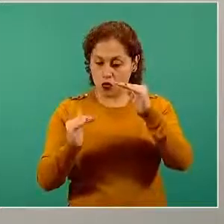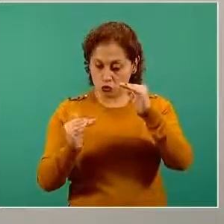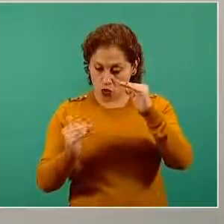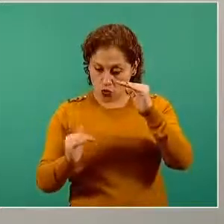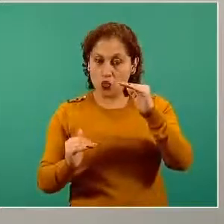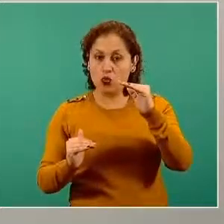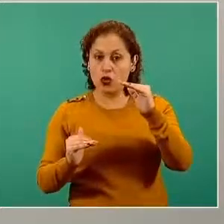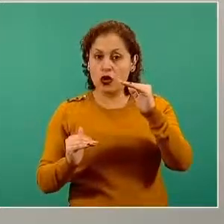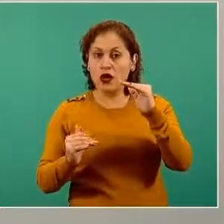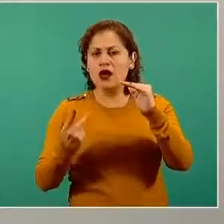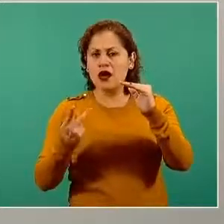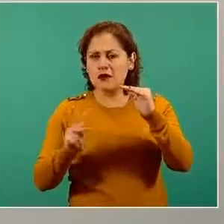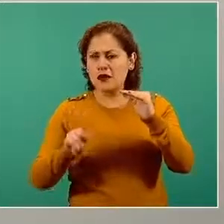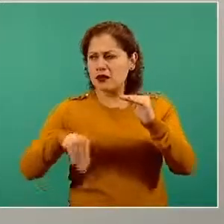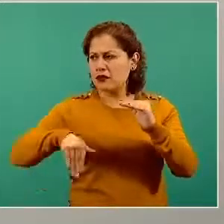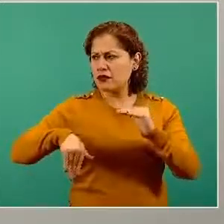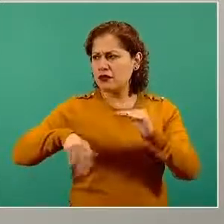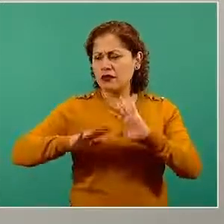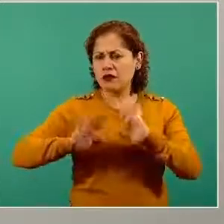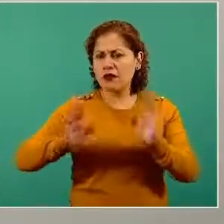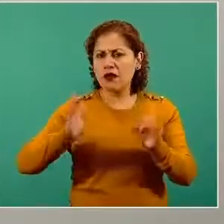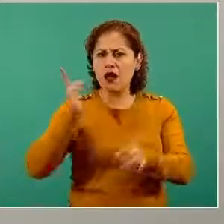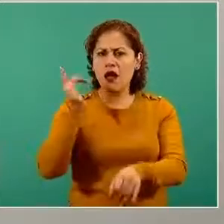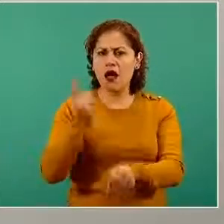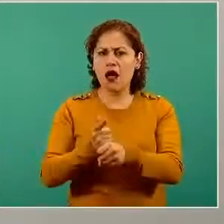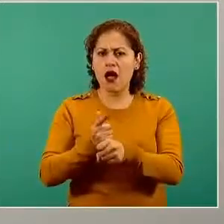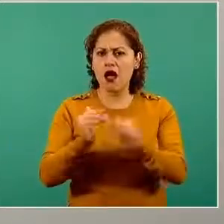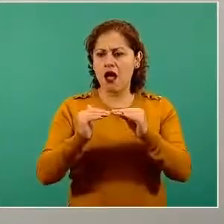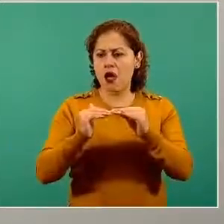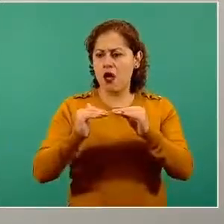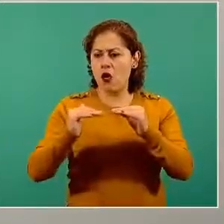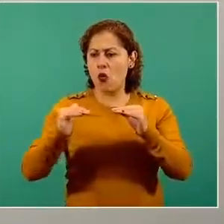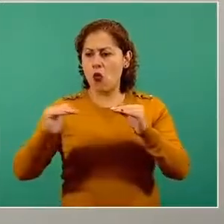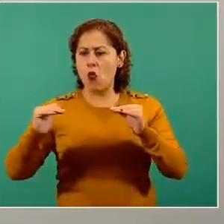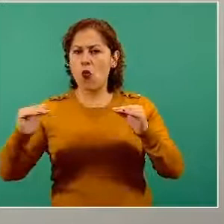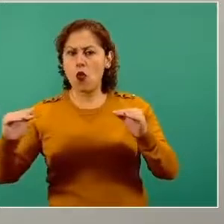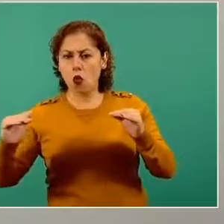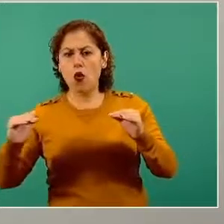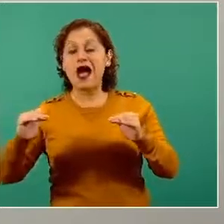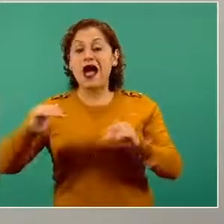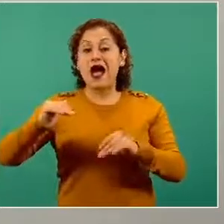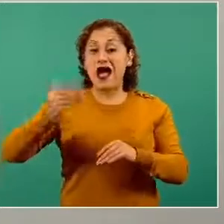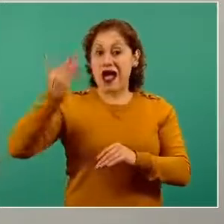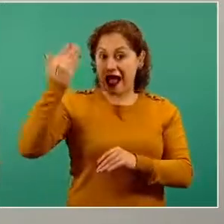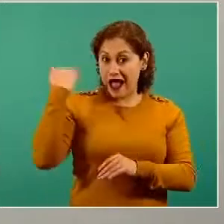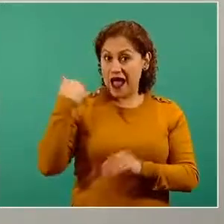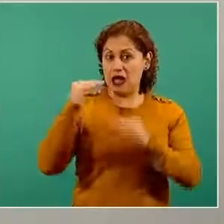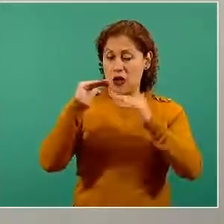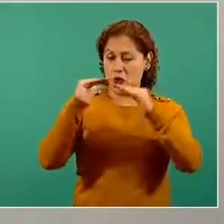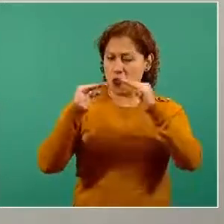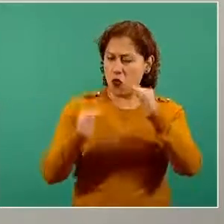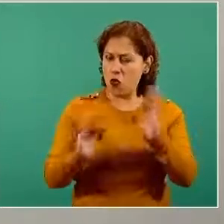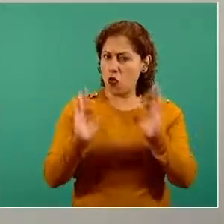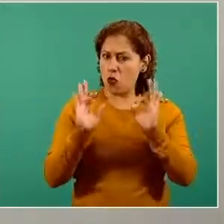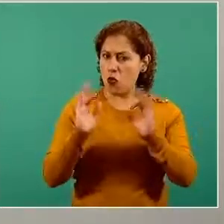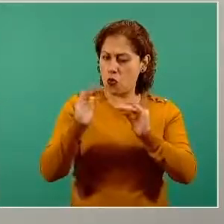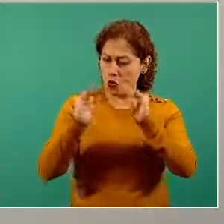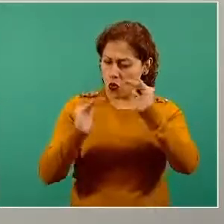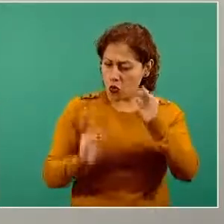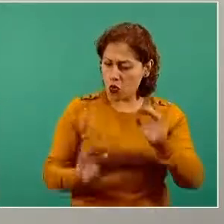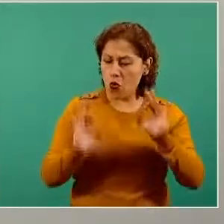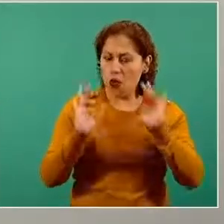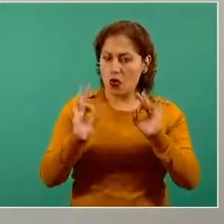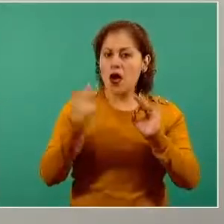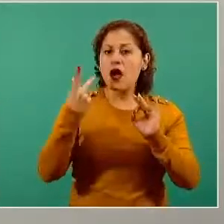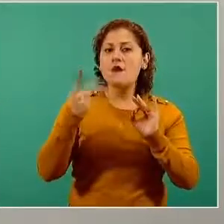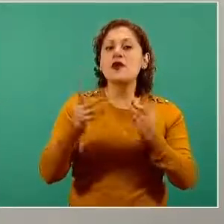Ya esta tendencia descendente no es la misma que veíamos en semanas previas, lo que quiere decir que estamos ya alcanzando un nivel